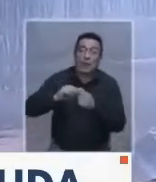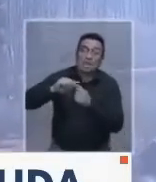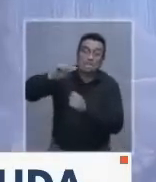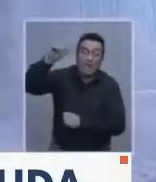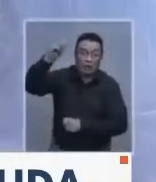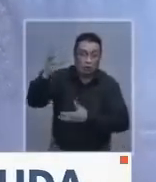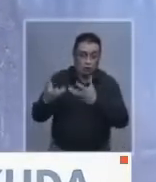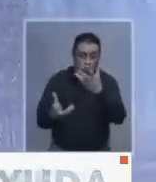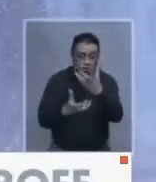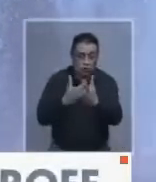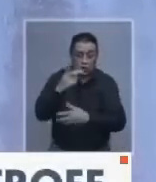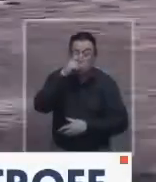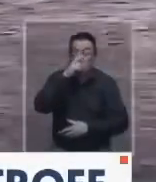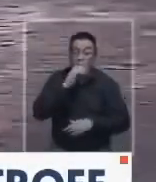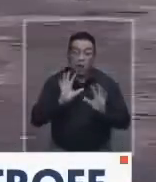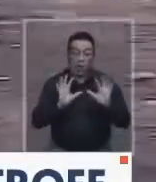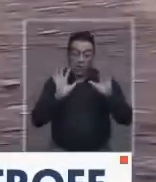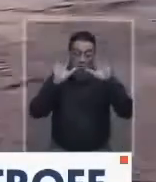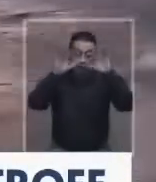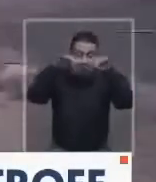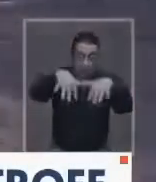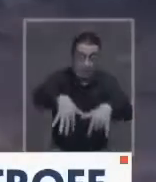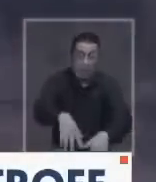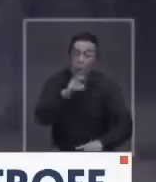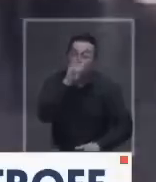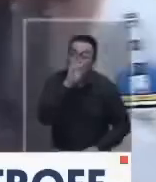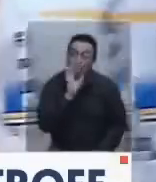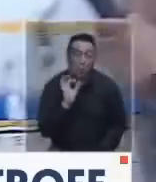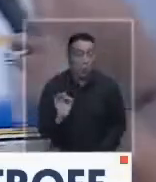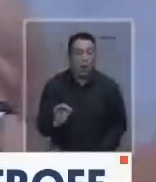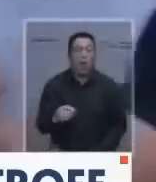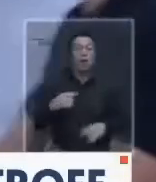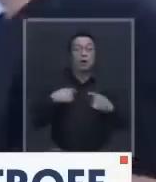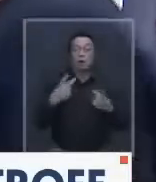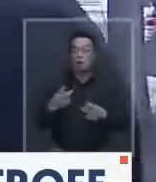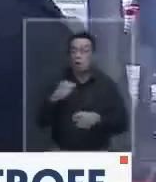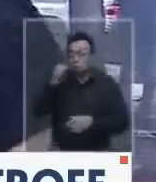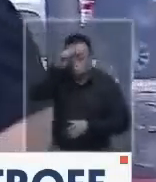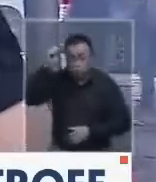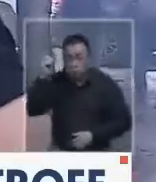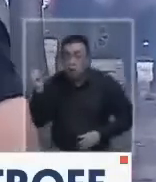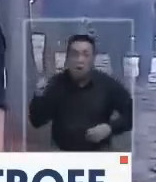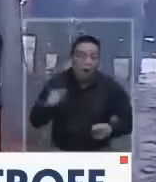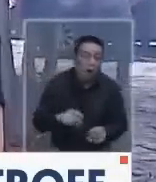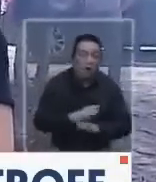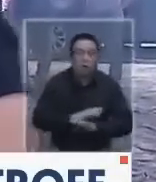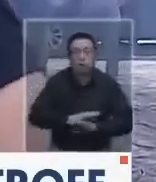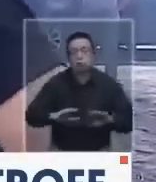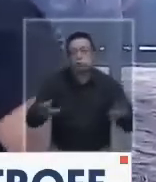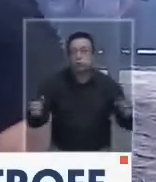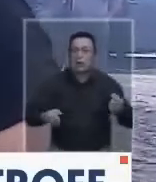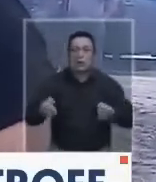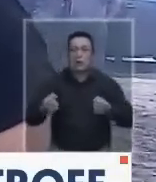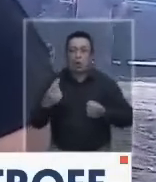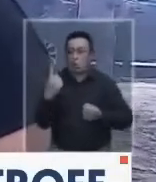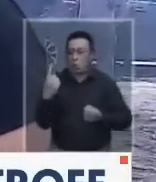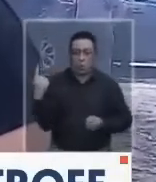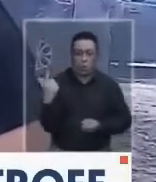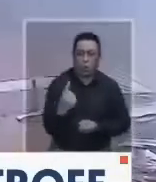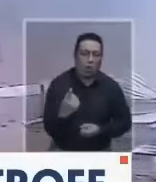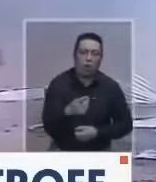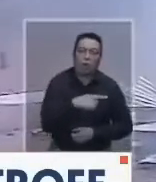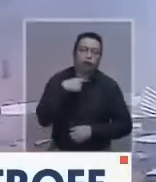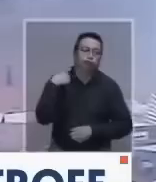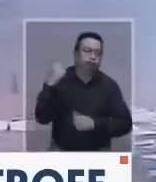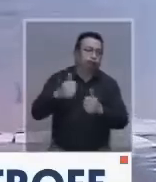llamas se lo vino encima y llegó recursos bomberos pero ya no con un camión no era